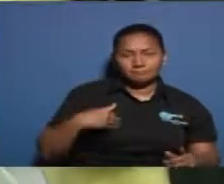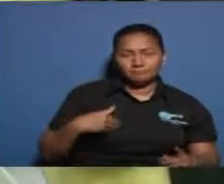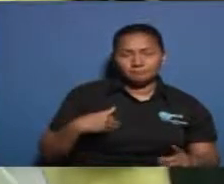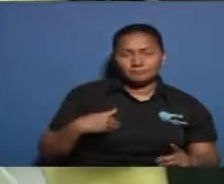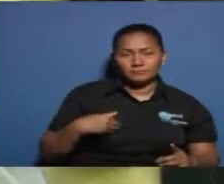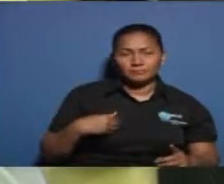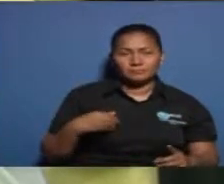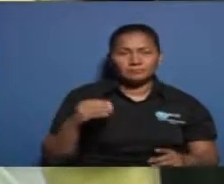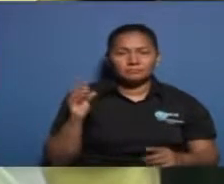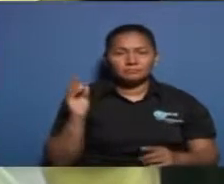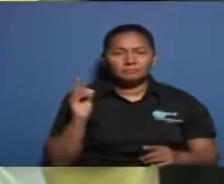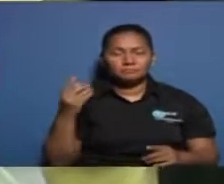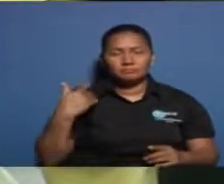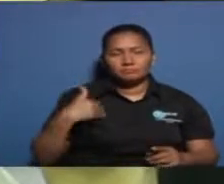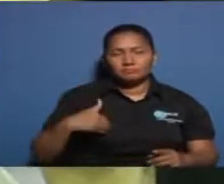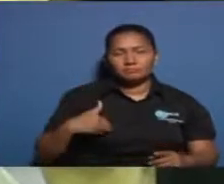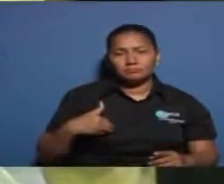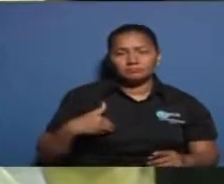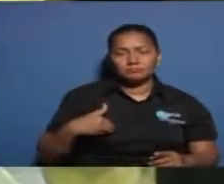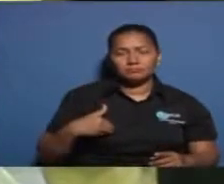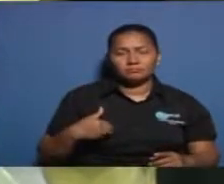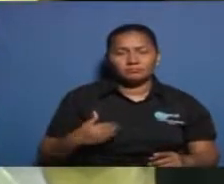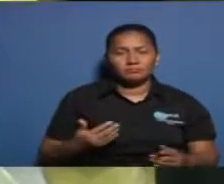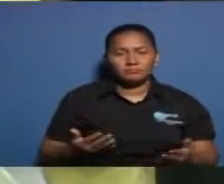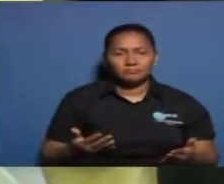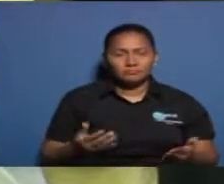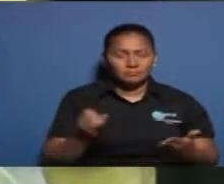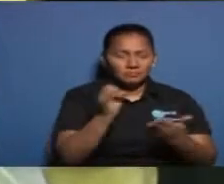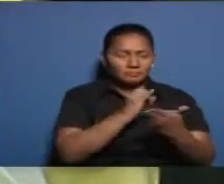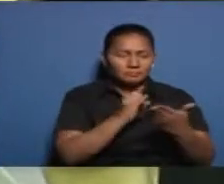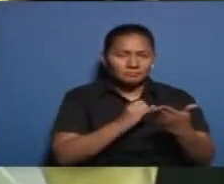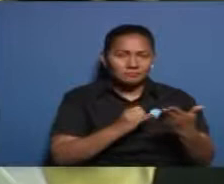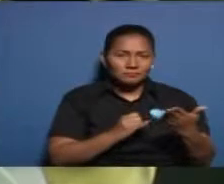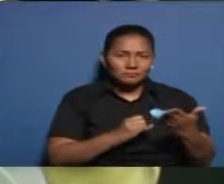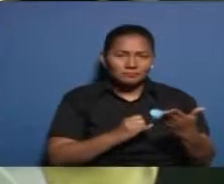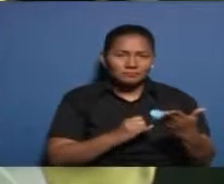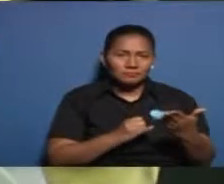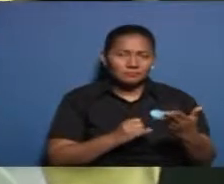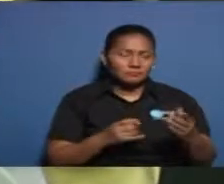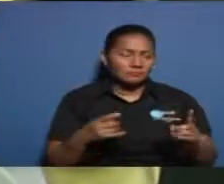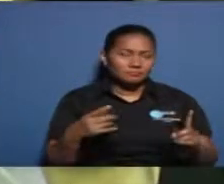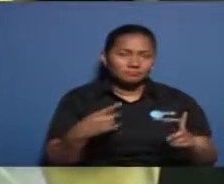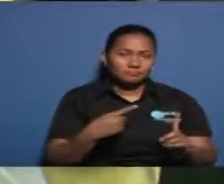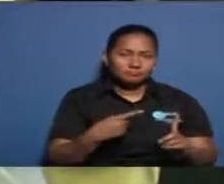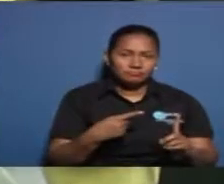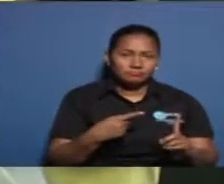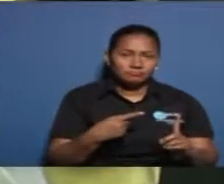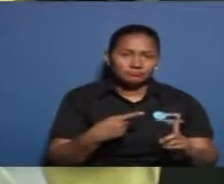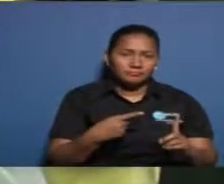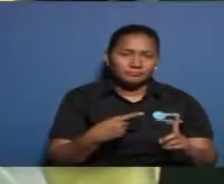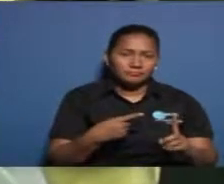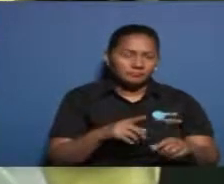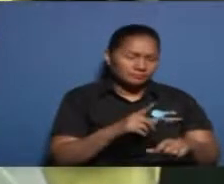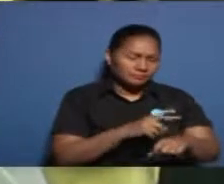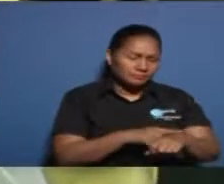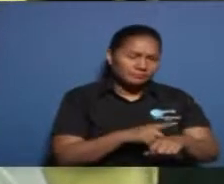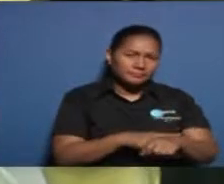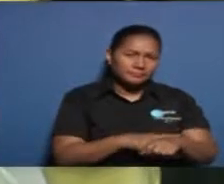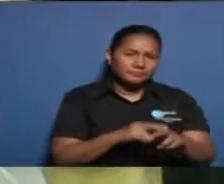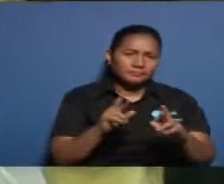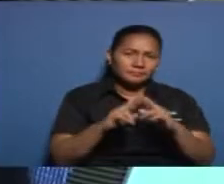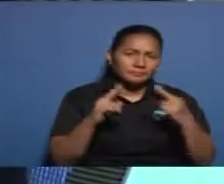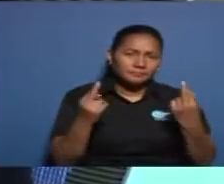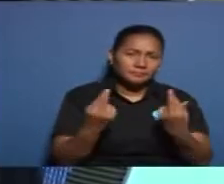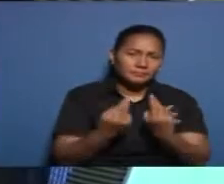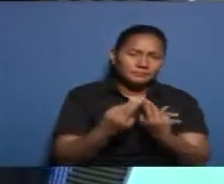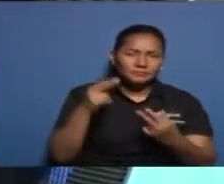diseño establecido por ellos a qué hora se dan las reuniones políticas hay